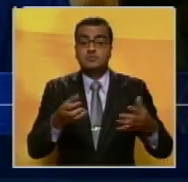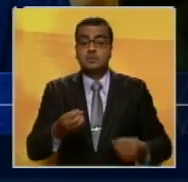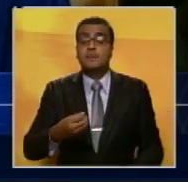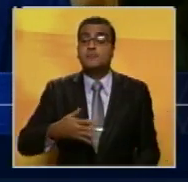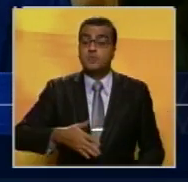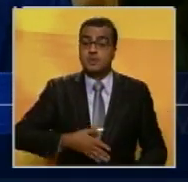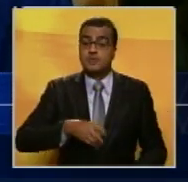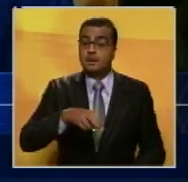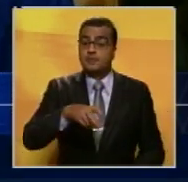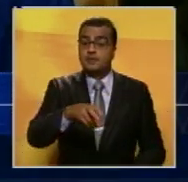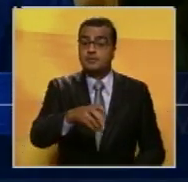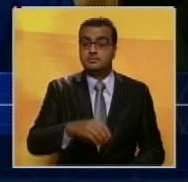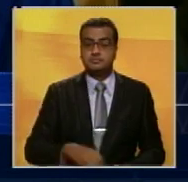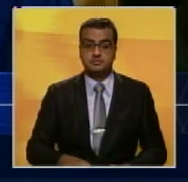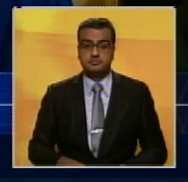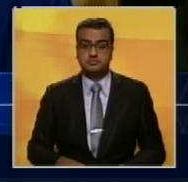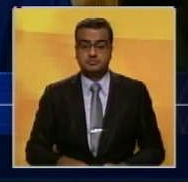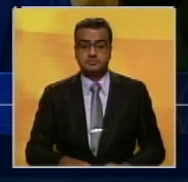posible transitar.